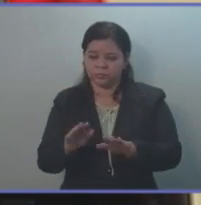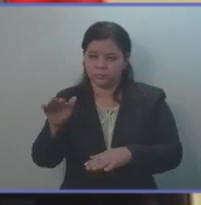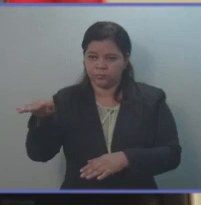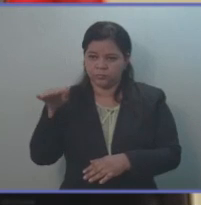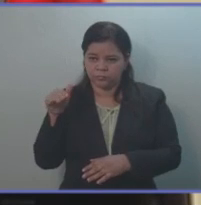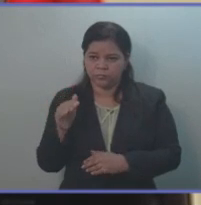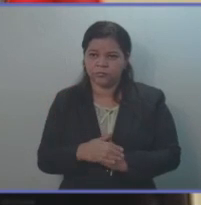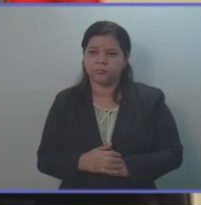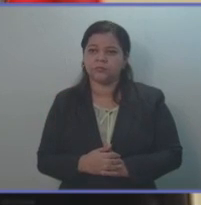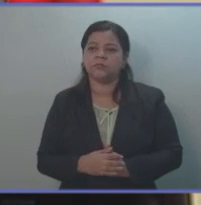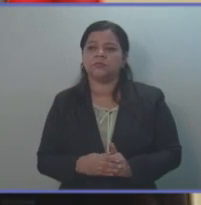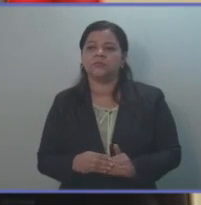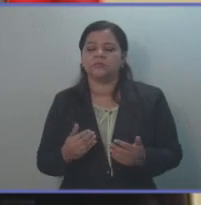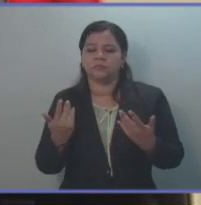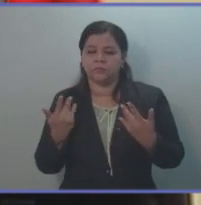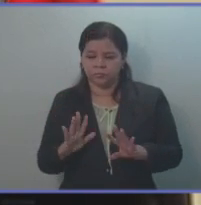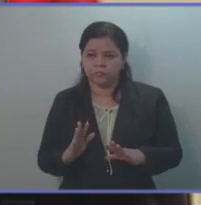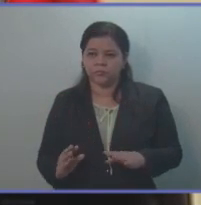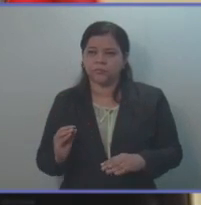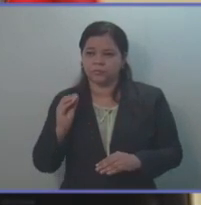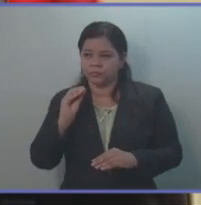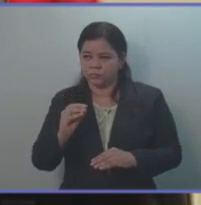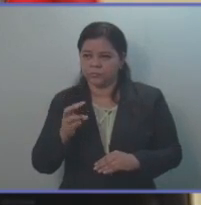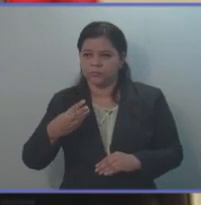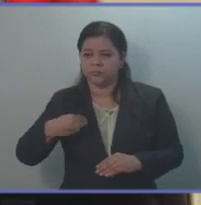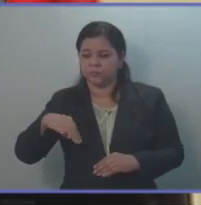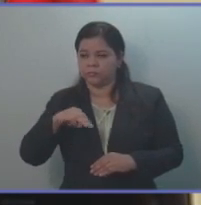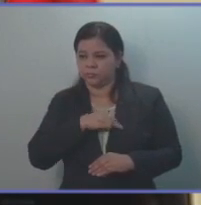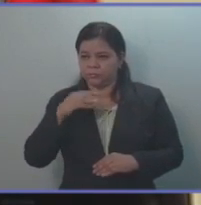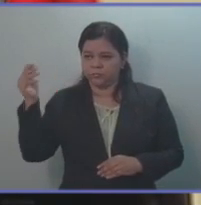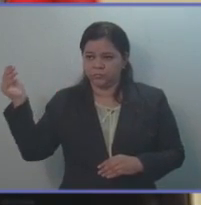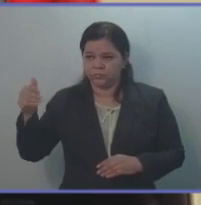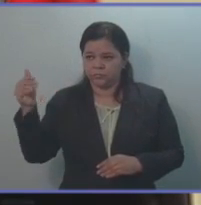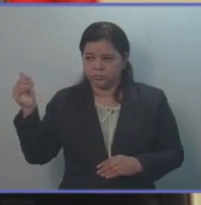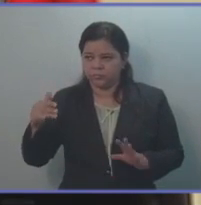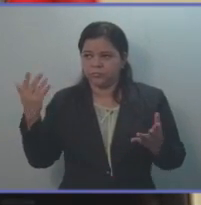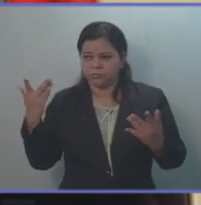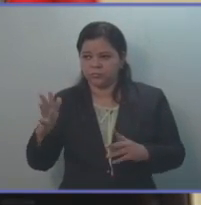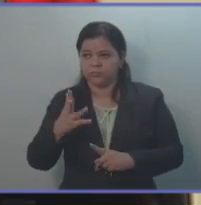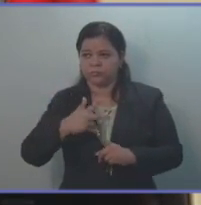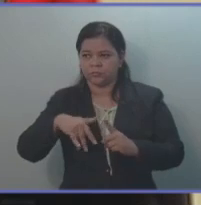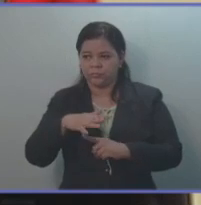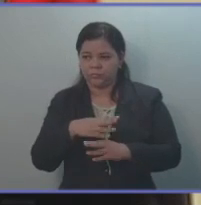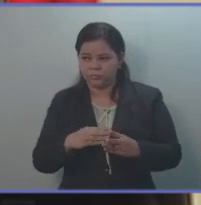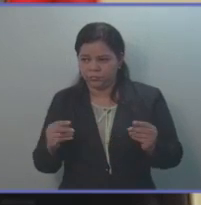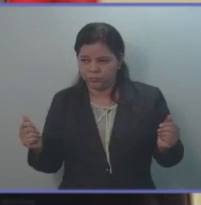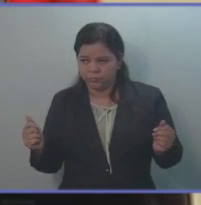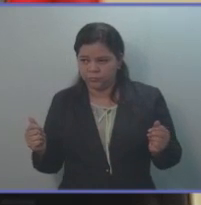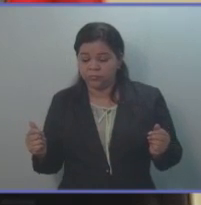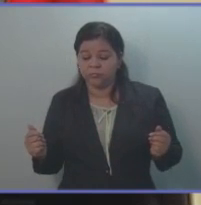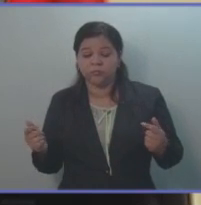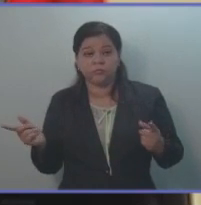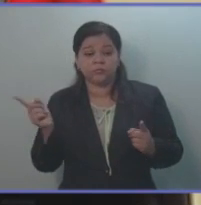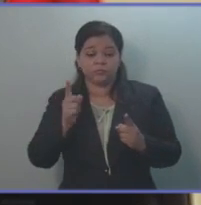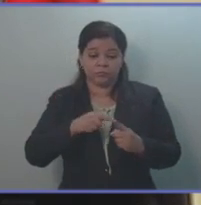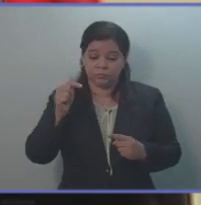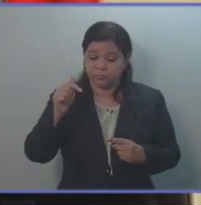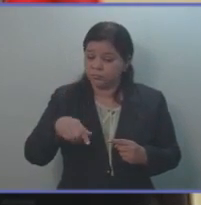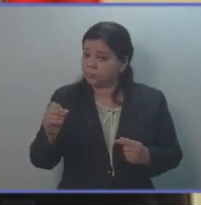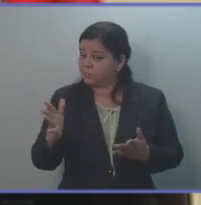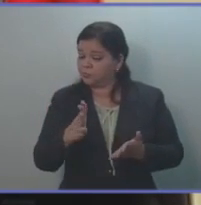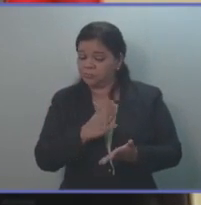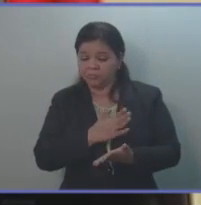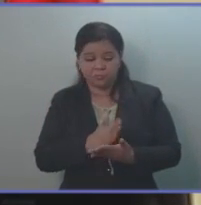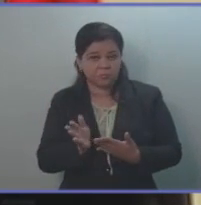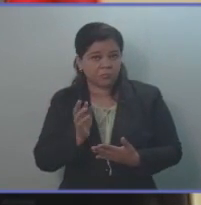2017, recomendó al señor Ministro de Educación resolver esta situación sin que hasta hoy se haya